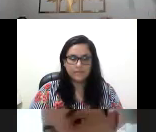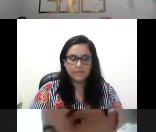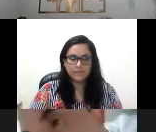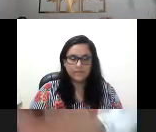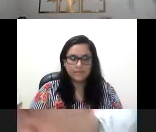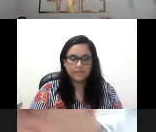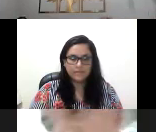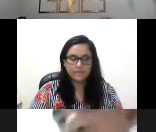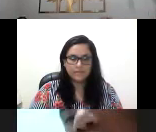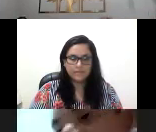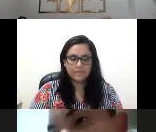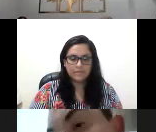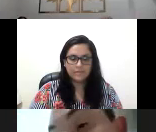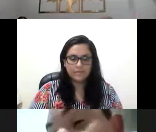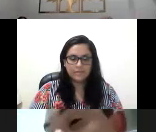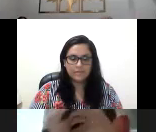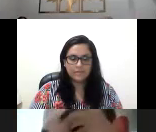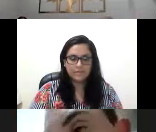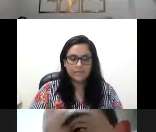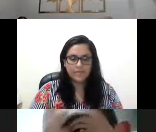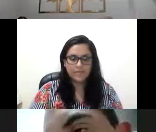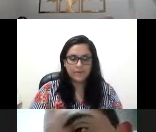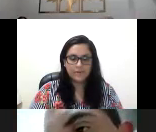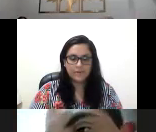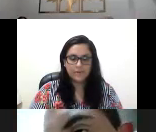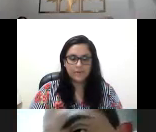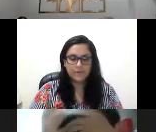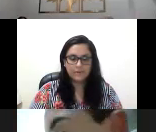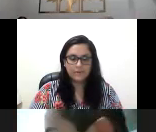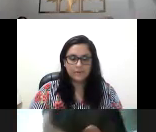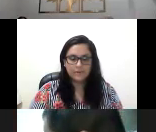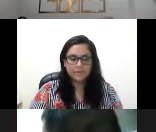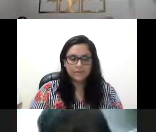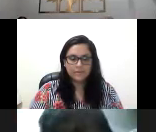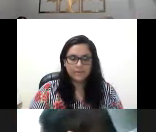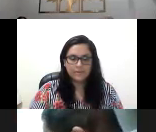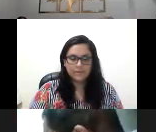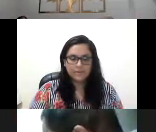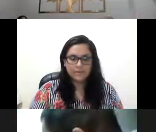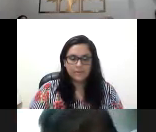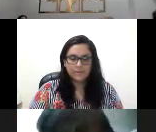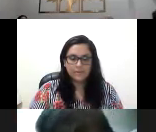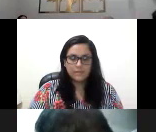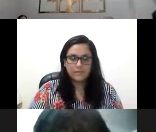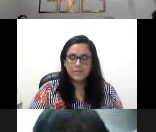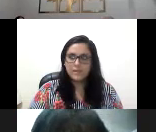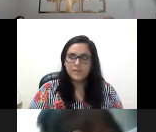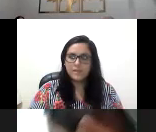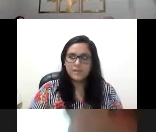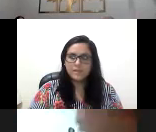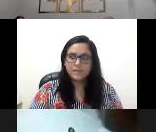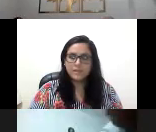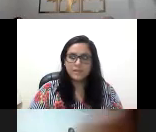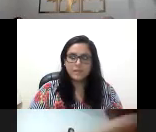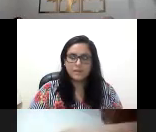en las mañanas el paciente a manera de un footing o manera de repente de salir a caminar, puede trabajarlo con los brazos, puede movilizar